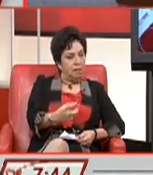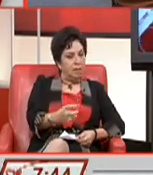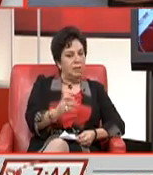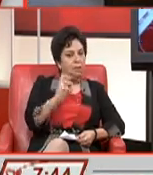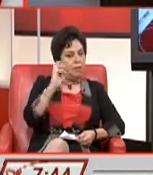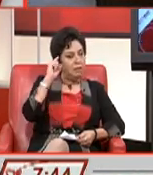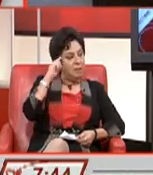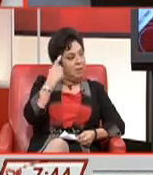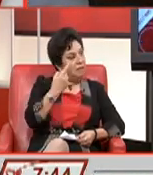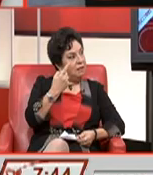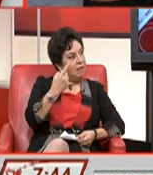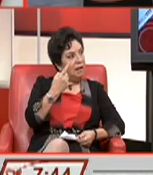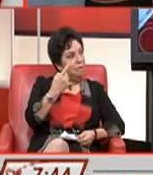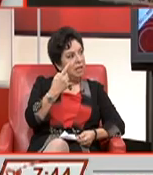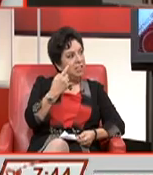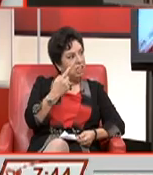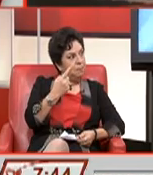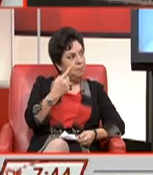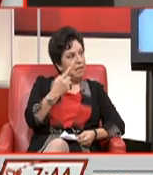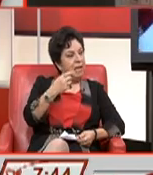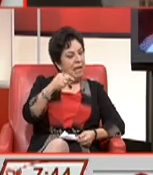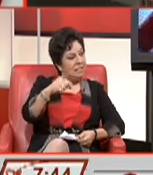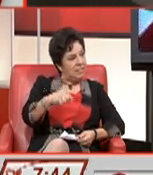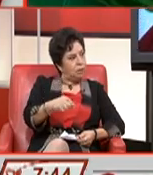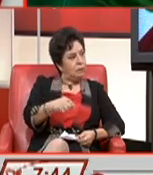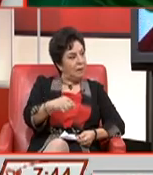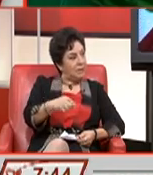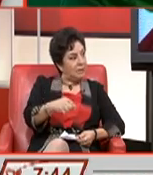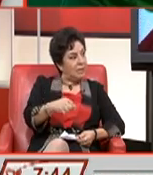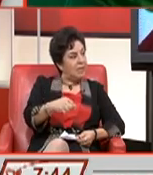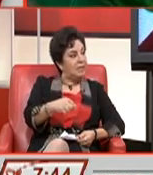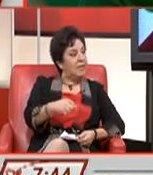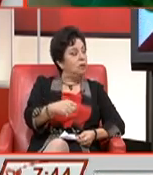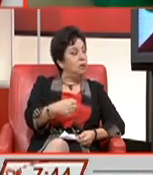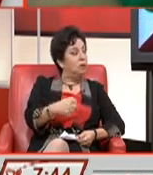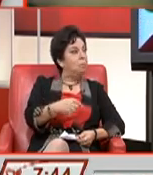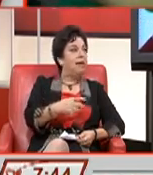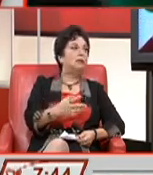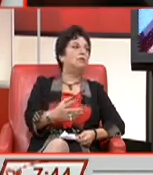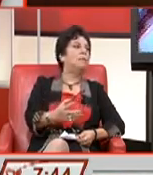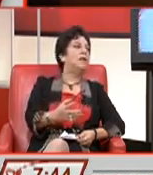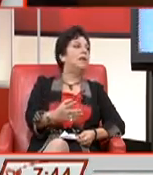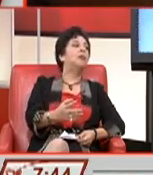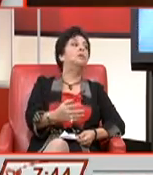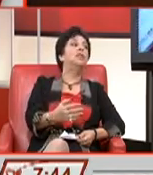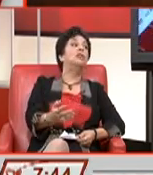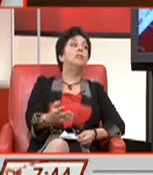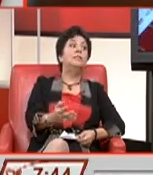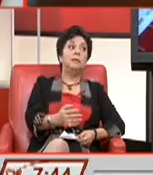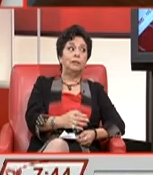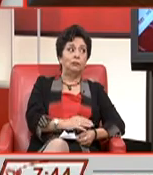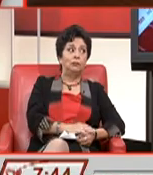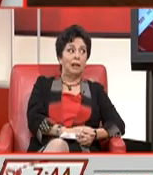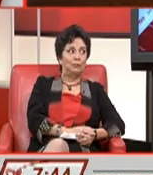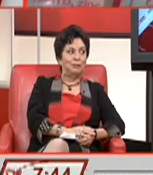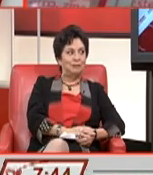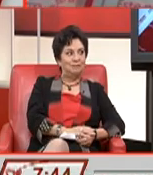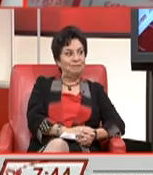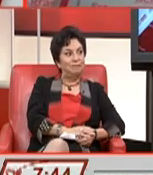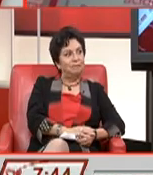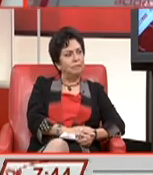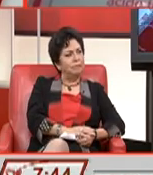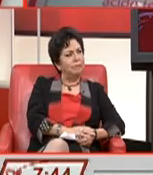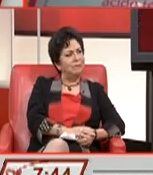económicamente independiente, pero también te tiene que cambiar el chip. El dinero es para ti y no para tu familia, como te lo dicen en todos lados.